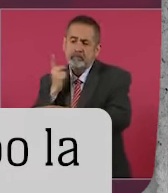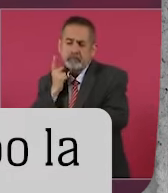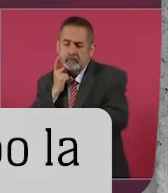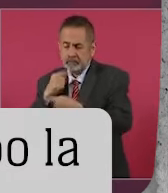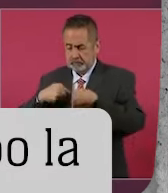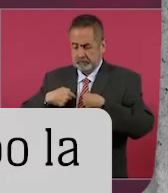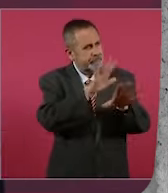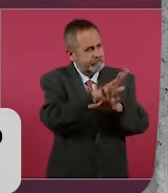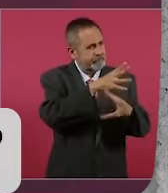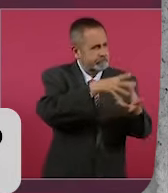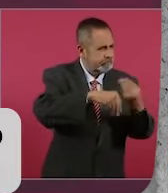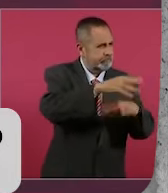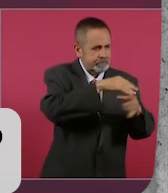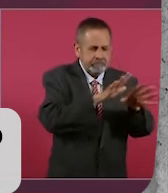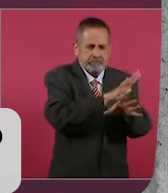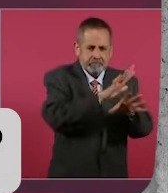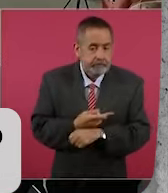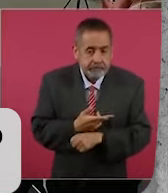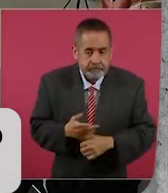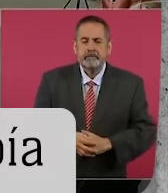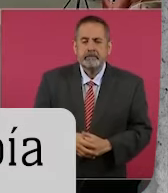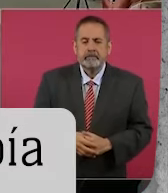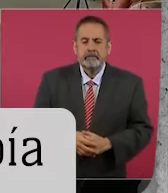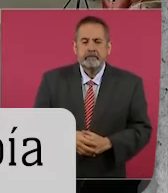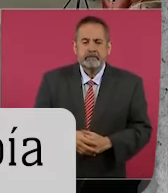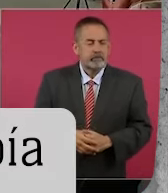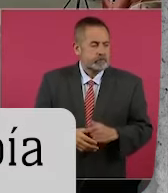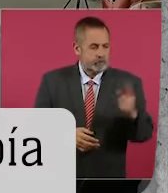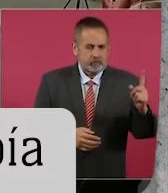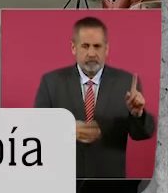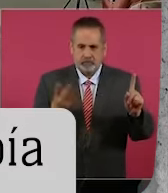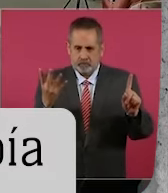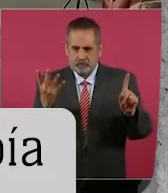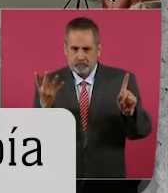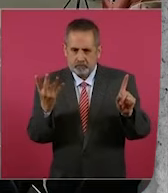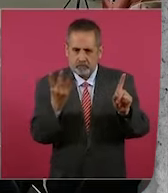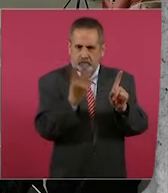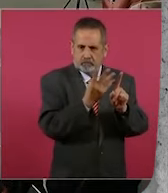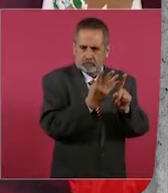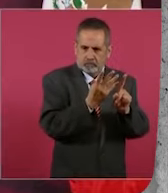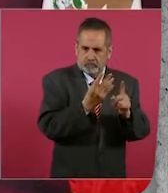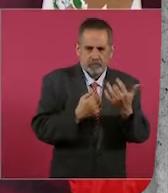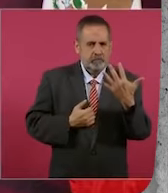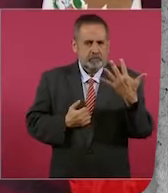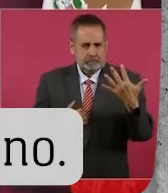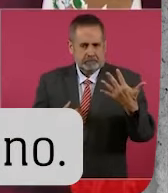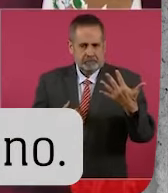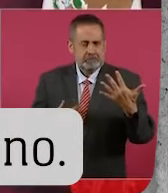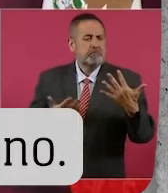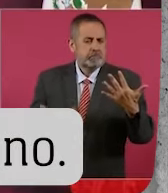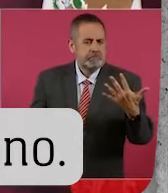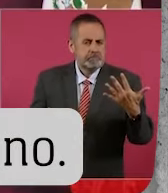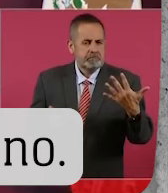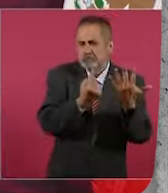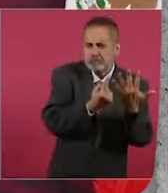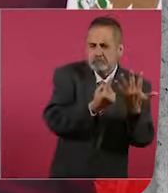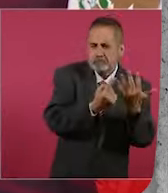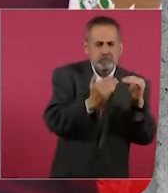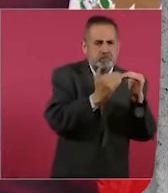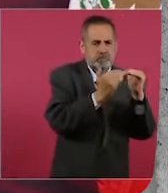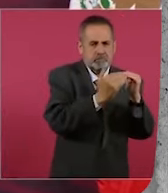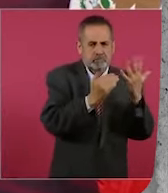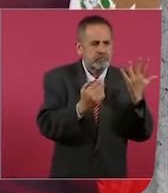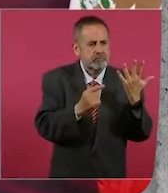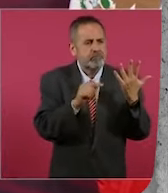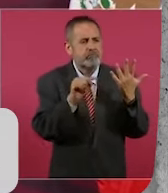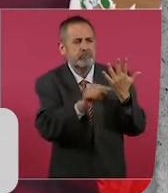cabo la reforma. Bueno, ¿qué pasó? Si propuse 4 y había uno, eran 5, ya nada más faltaba uno,